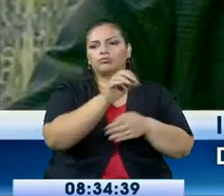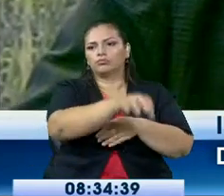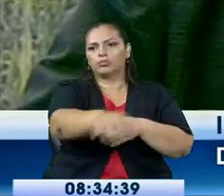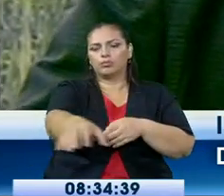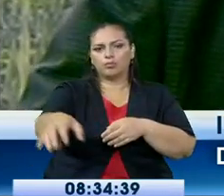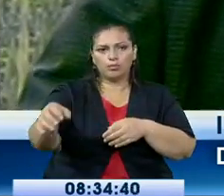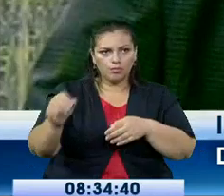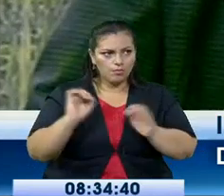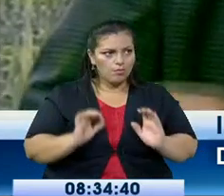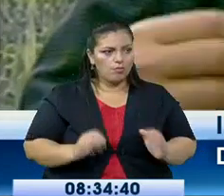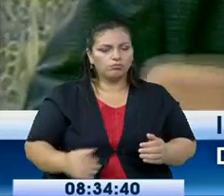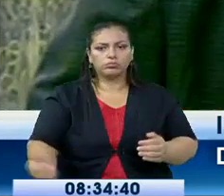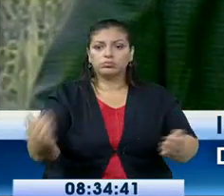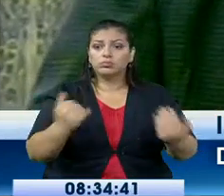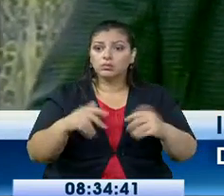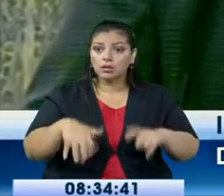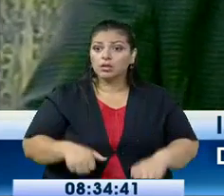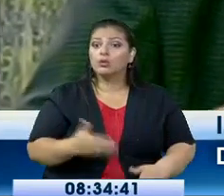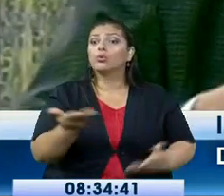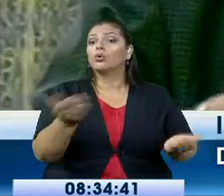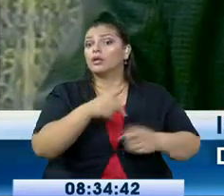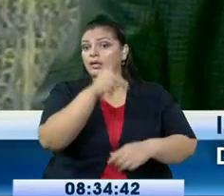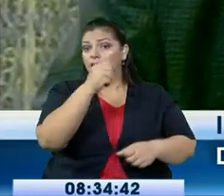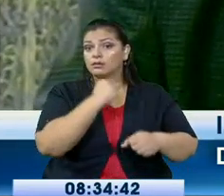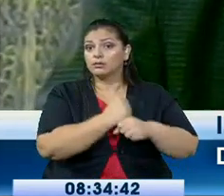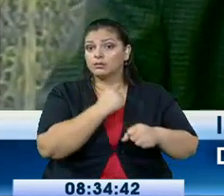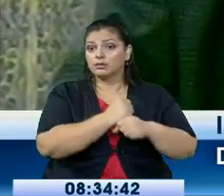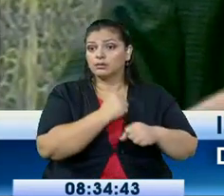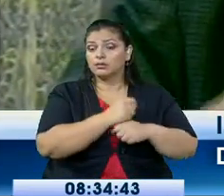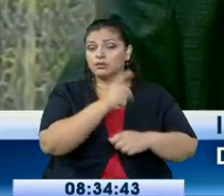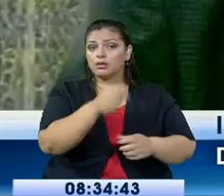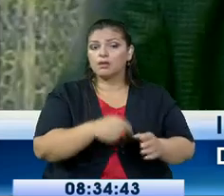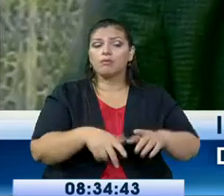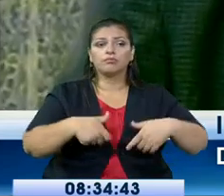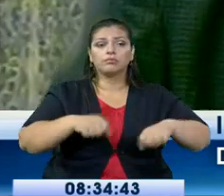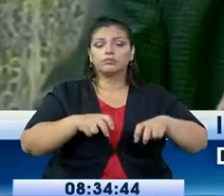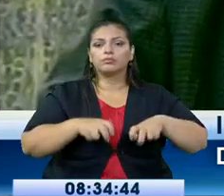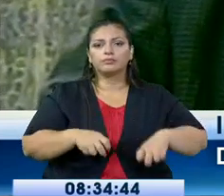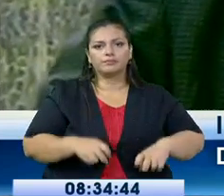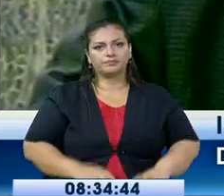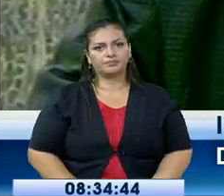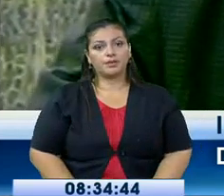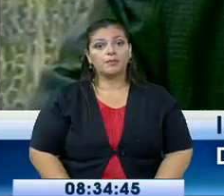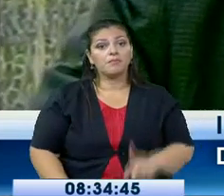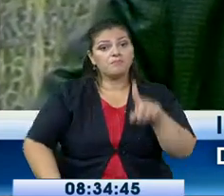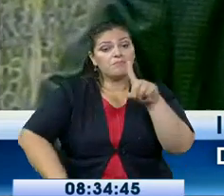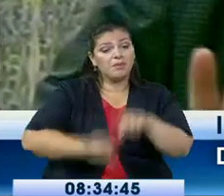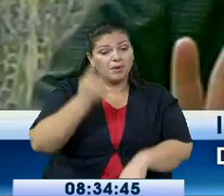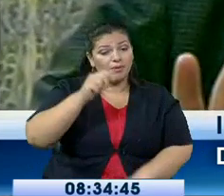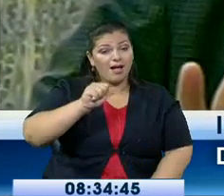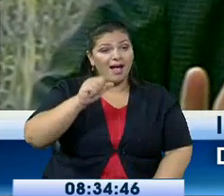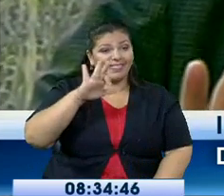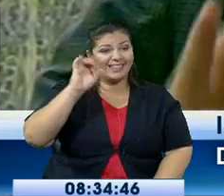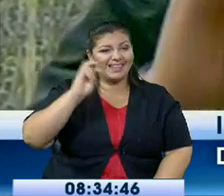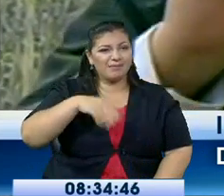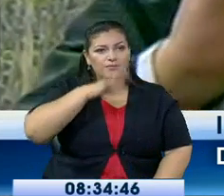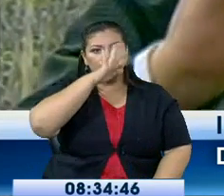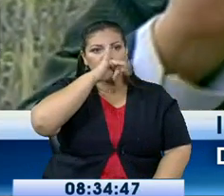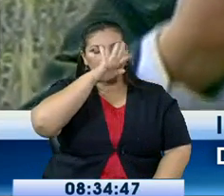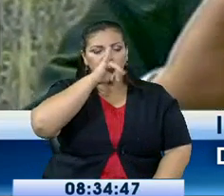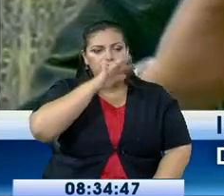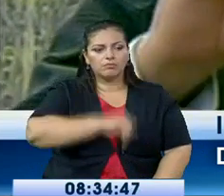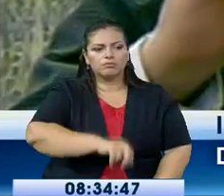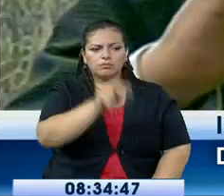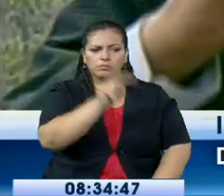vez que ya estén ya legalizados, hayan ellos cambiado sus tricimotos por las homologadas, obtengan su placa de alquiler y pongan